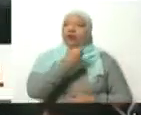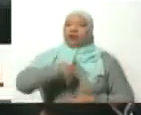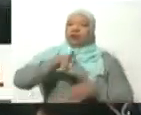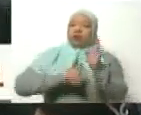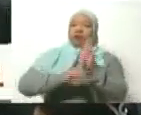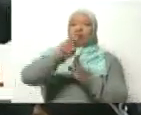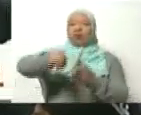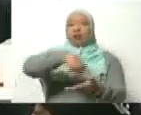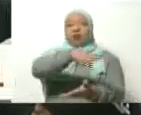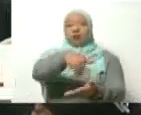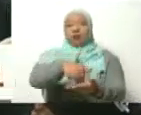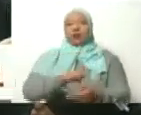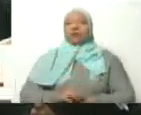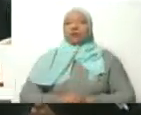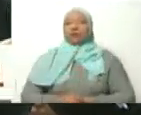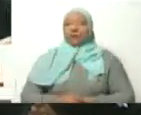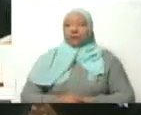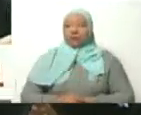desarrollo nacional.